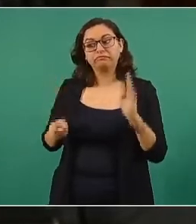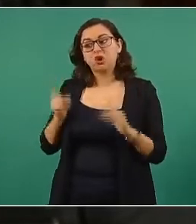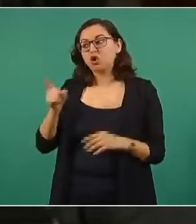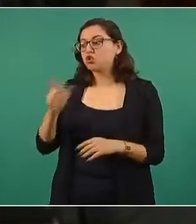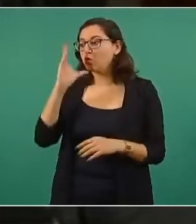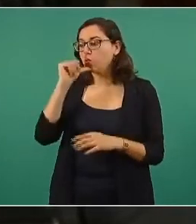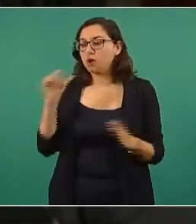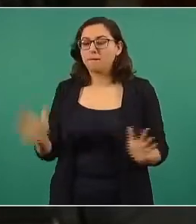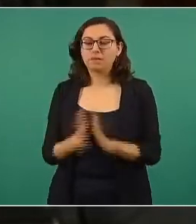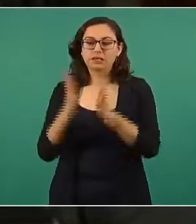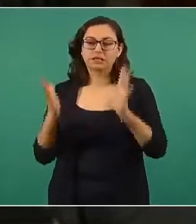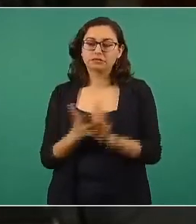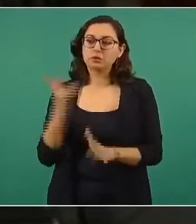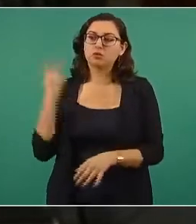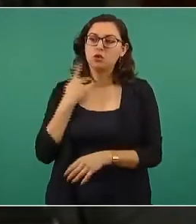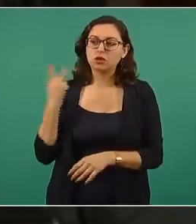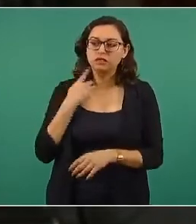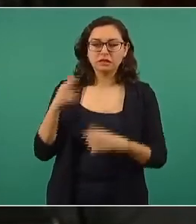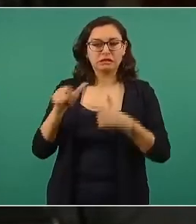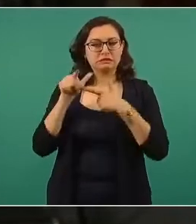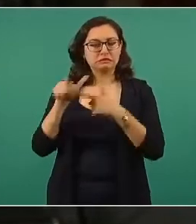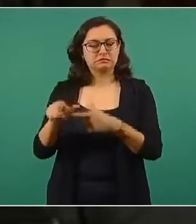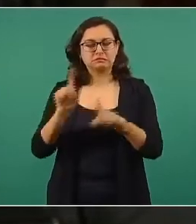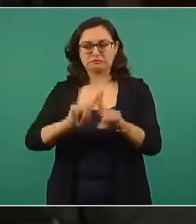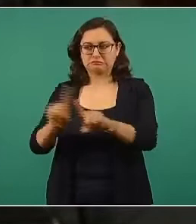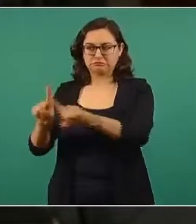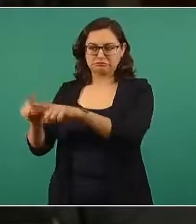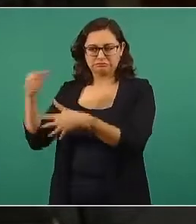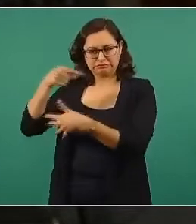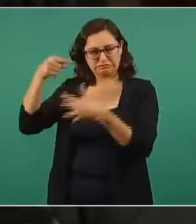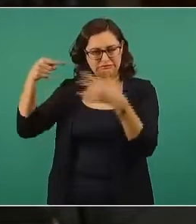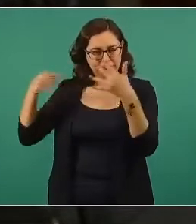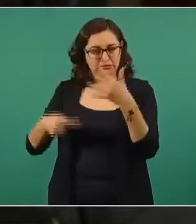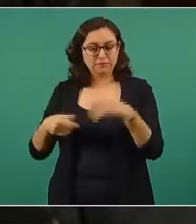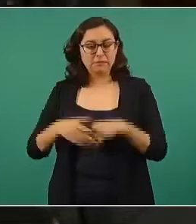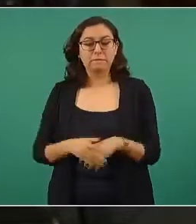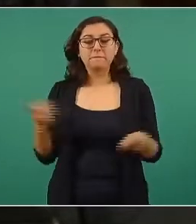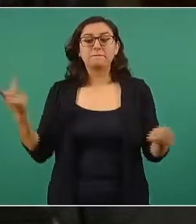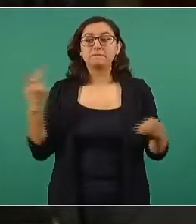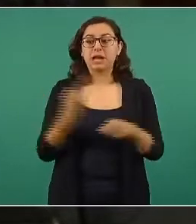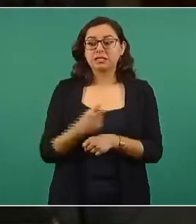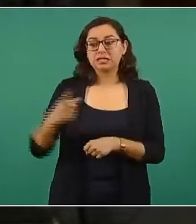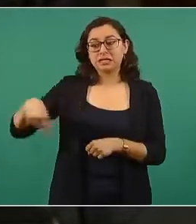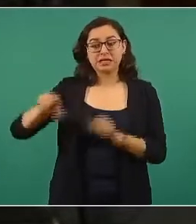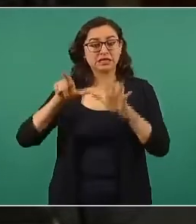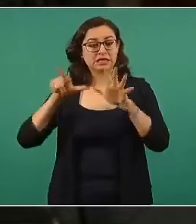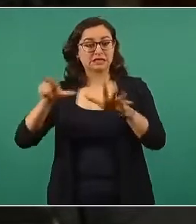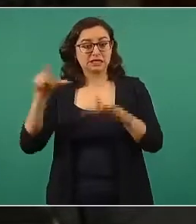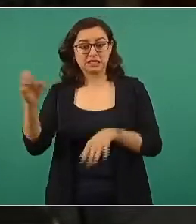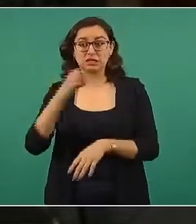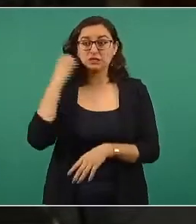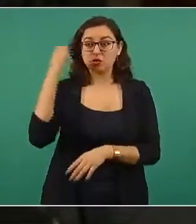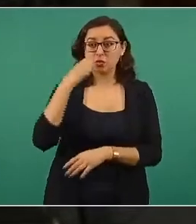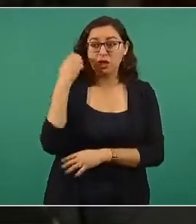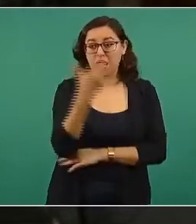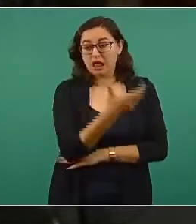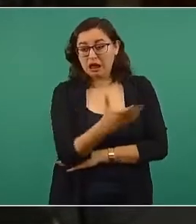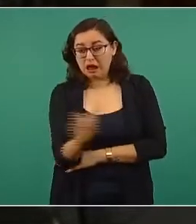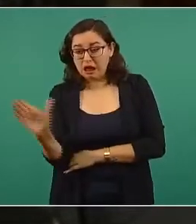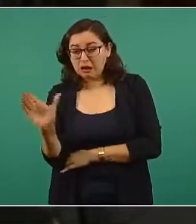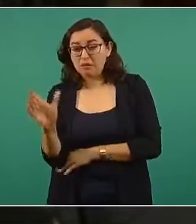Señor presidente, la pregunta es que son 17 escuelas normales rurales que viven en la precariedad, no de ahora, por